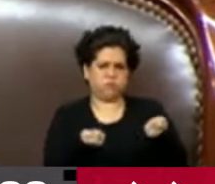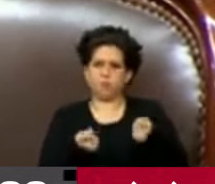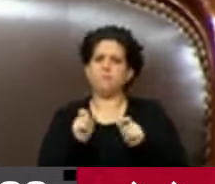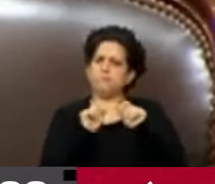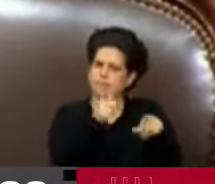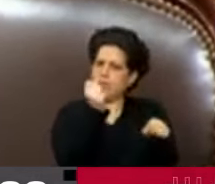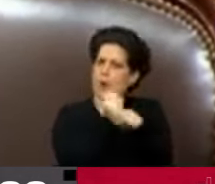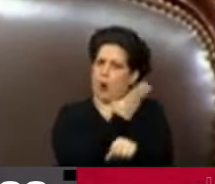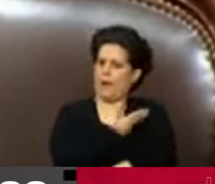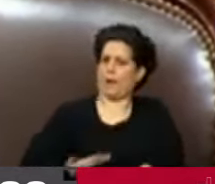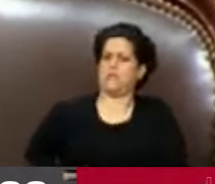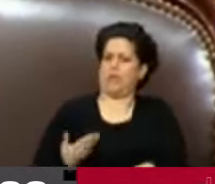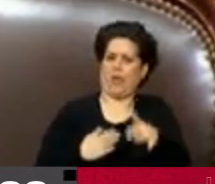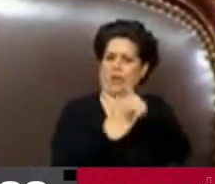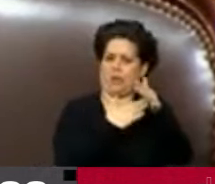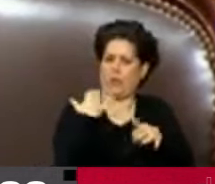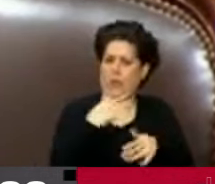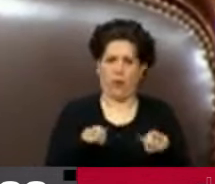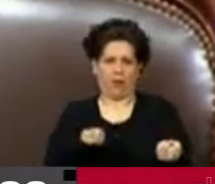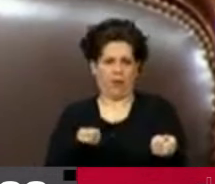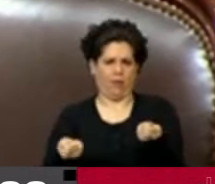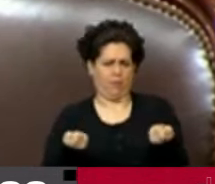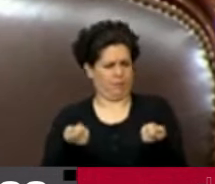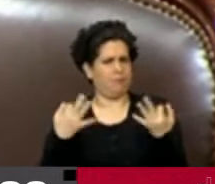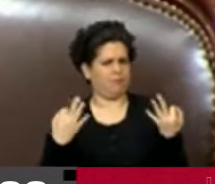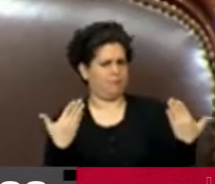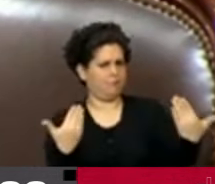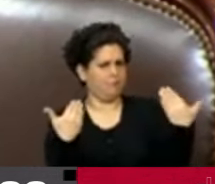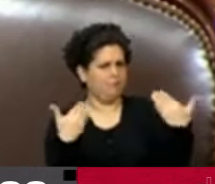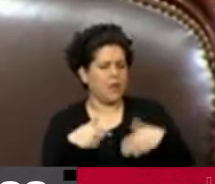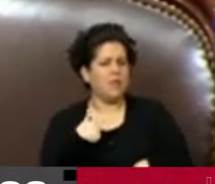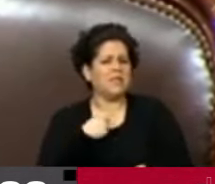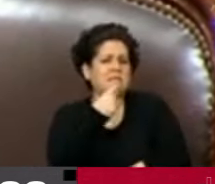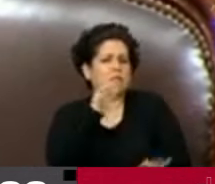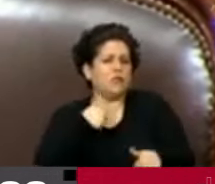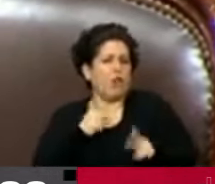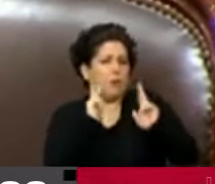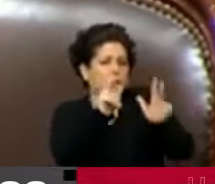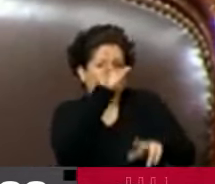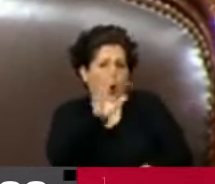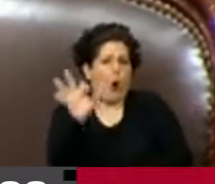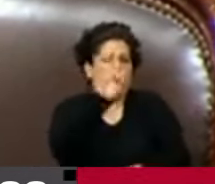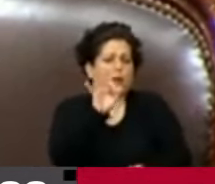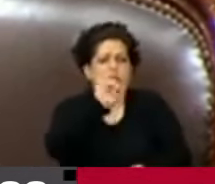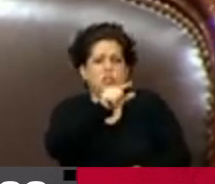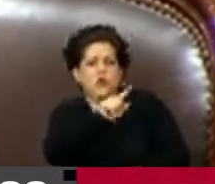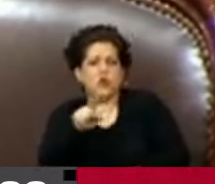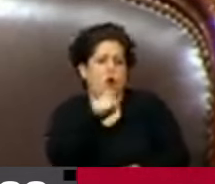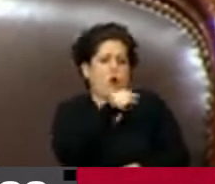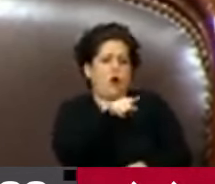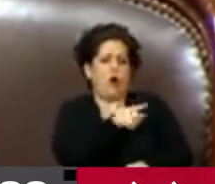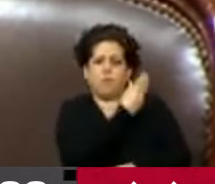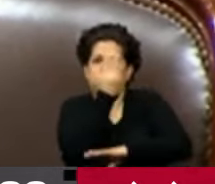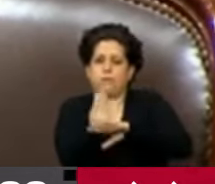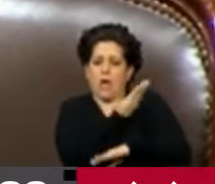Cámara. Si tengo que decirle una opinión acerca de si esta honorable casa estuvo a la altura de las